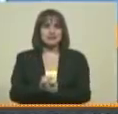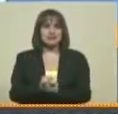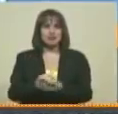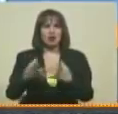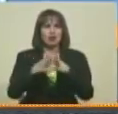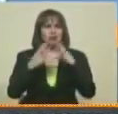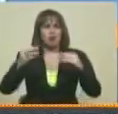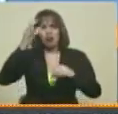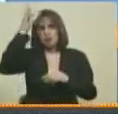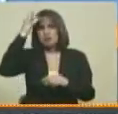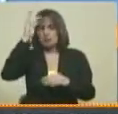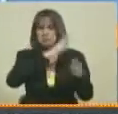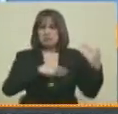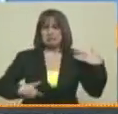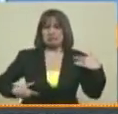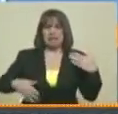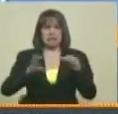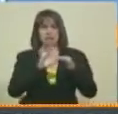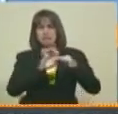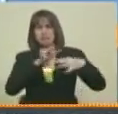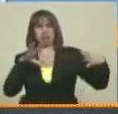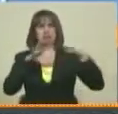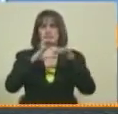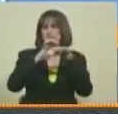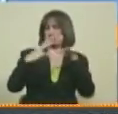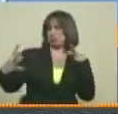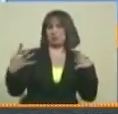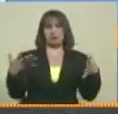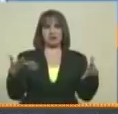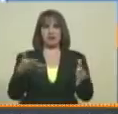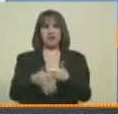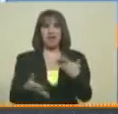presidenciales que creé estaban divididos.